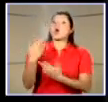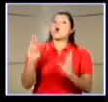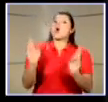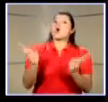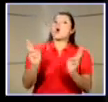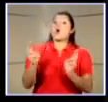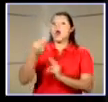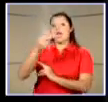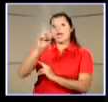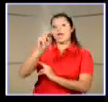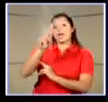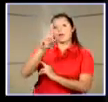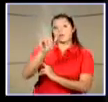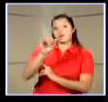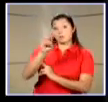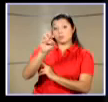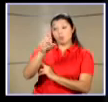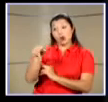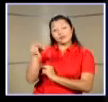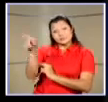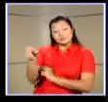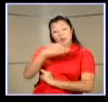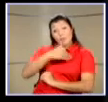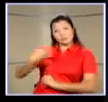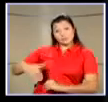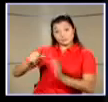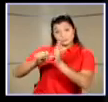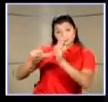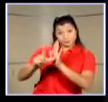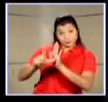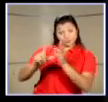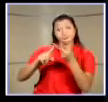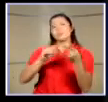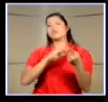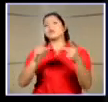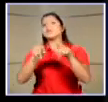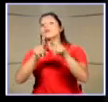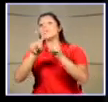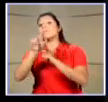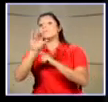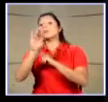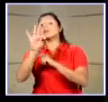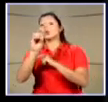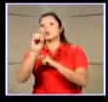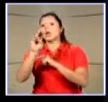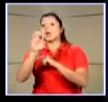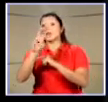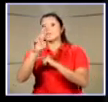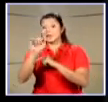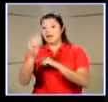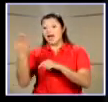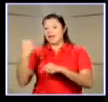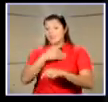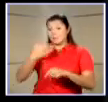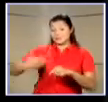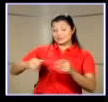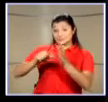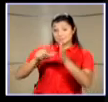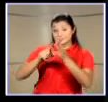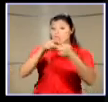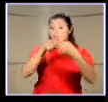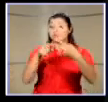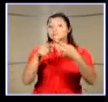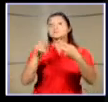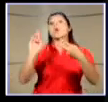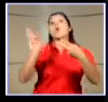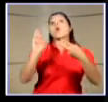don Henry Mora, presidente de la Asamblea Legislativa, y también don Víctor Emilio Granados, expresidente de la Asamblea Legislativa